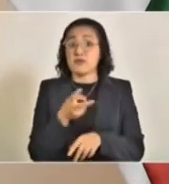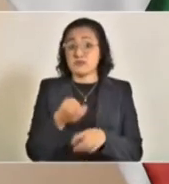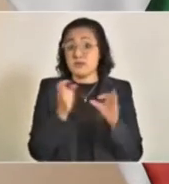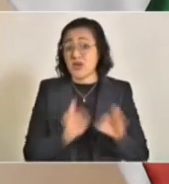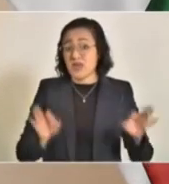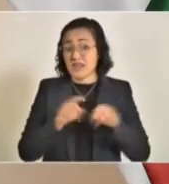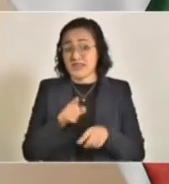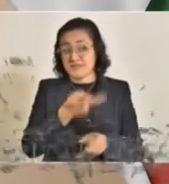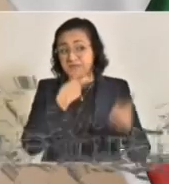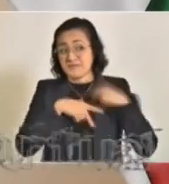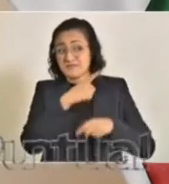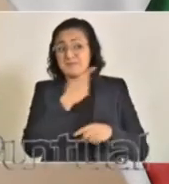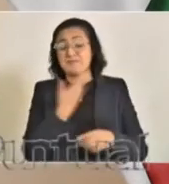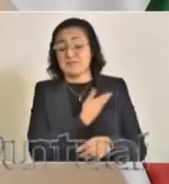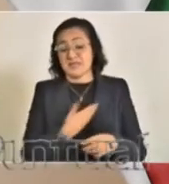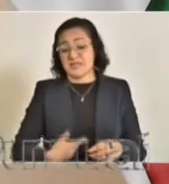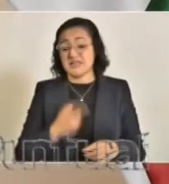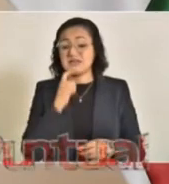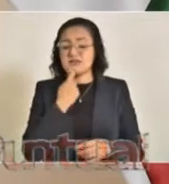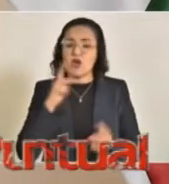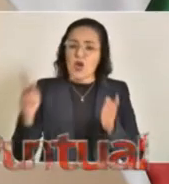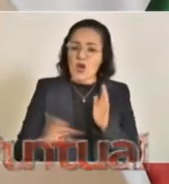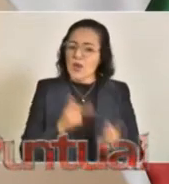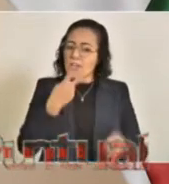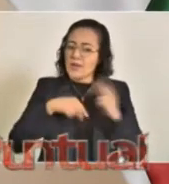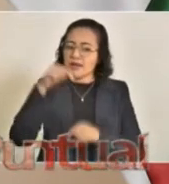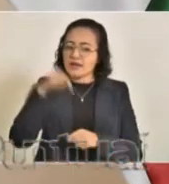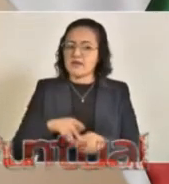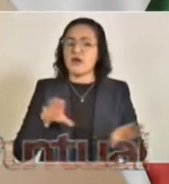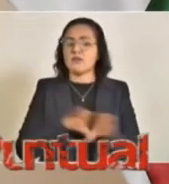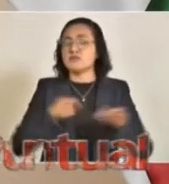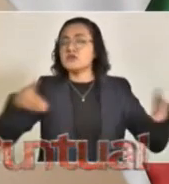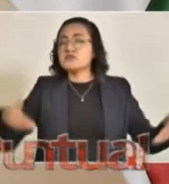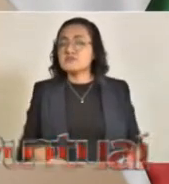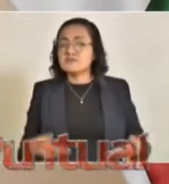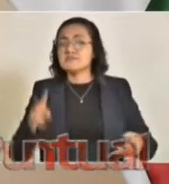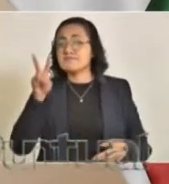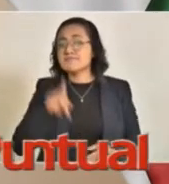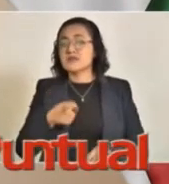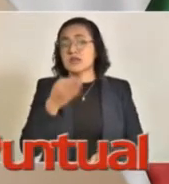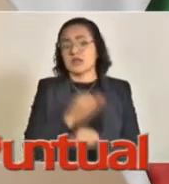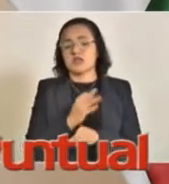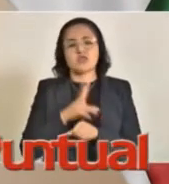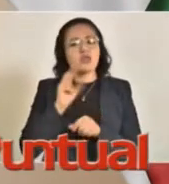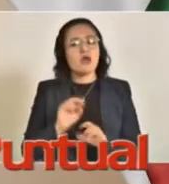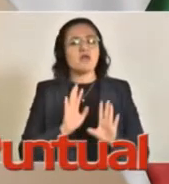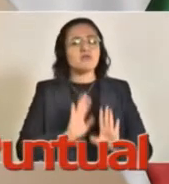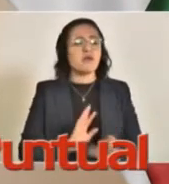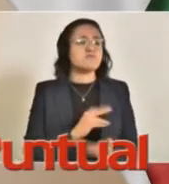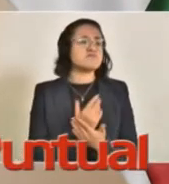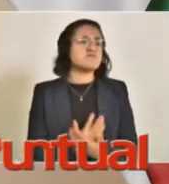la República, de nuevamente hacer el compromiso que no parará